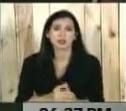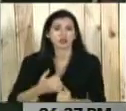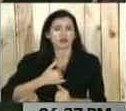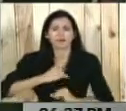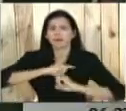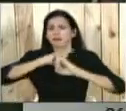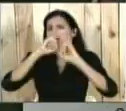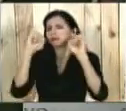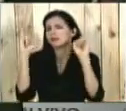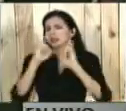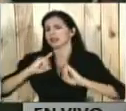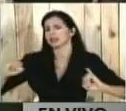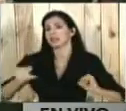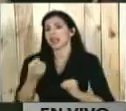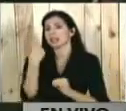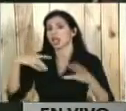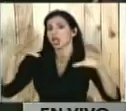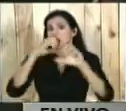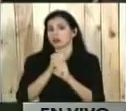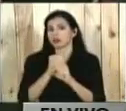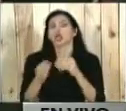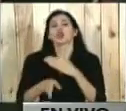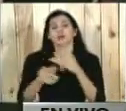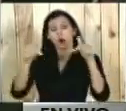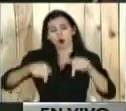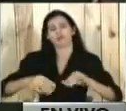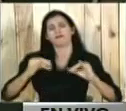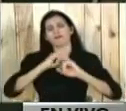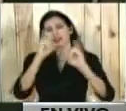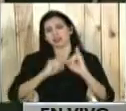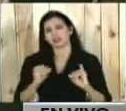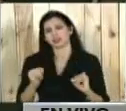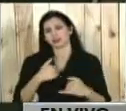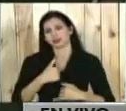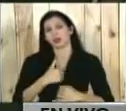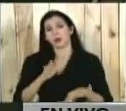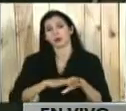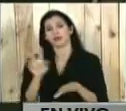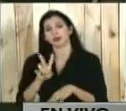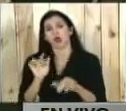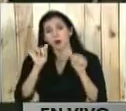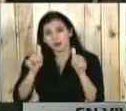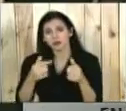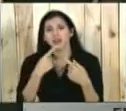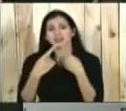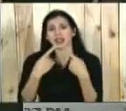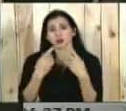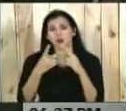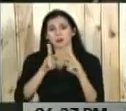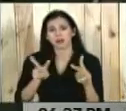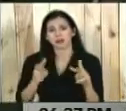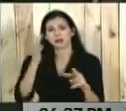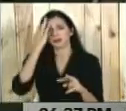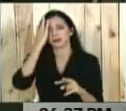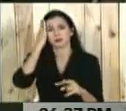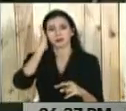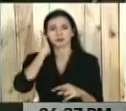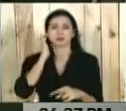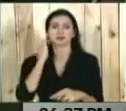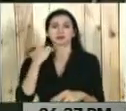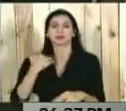feliz anoche y soy muy feliz hoy, porque en Venezuela hay un proceso de diálogo. Y